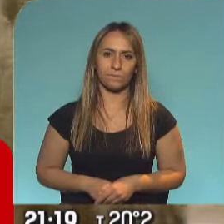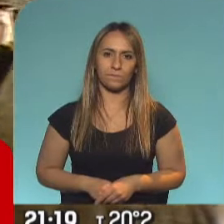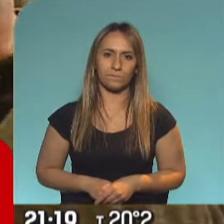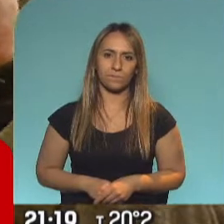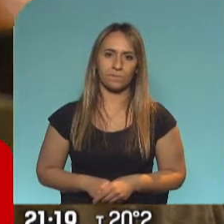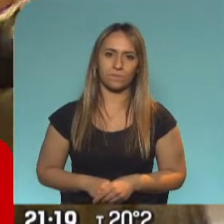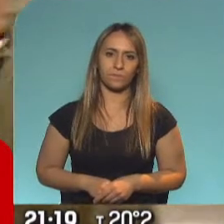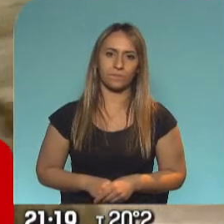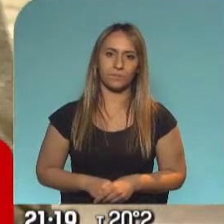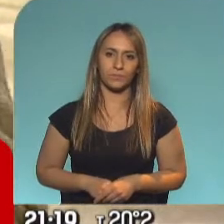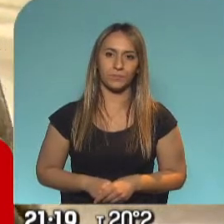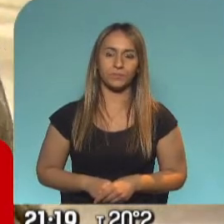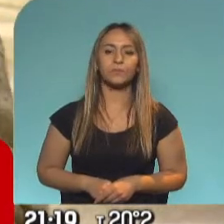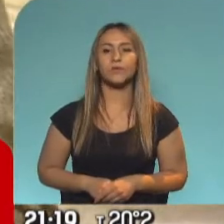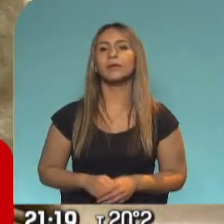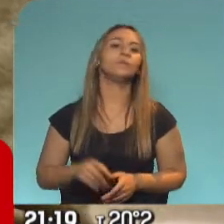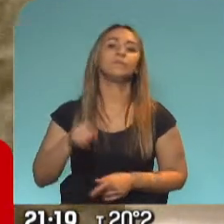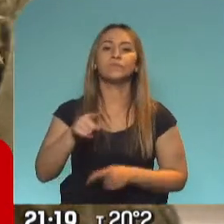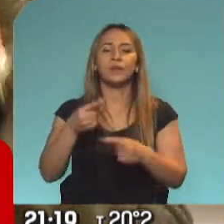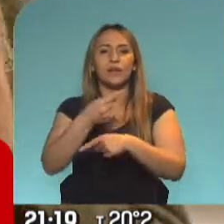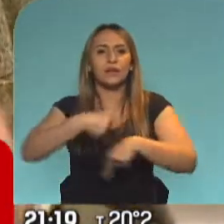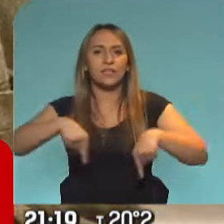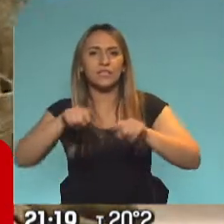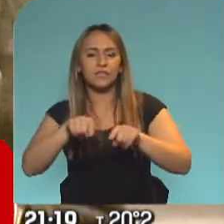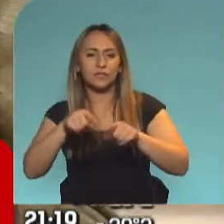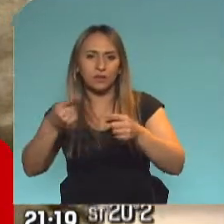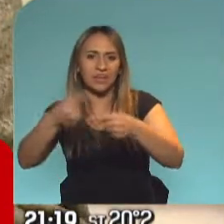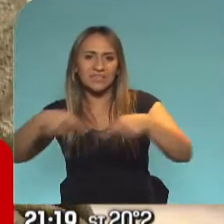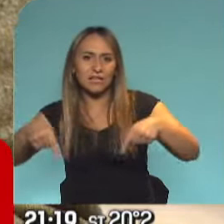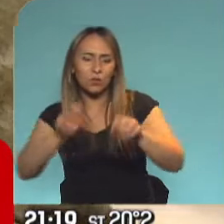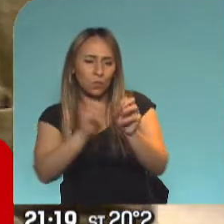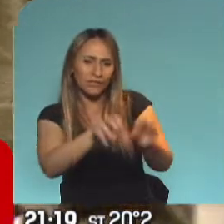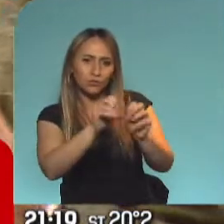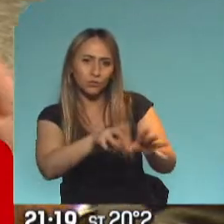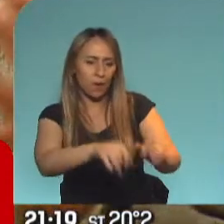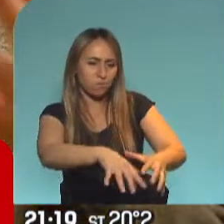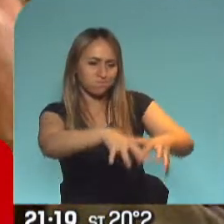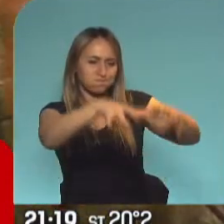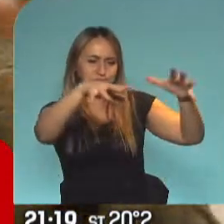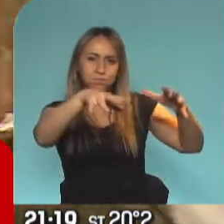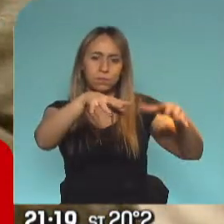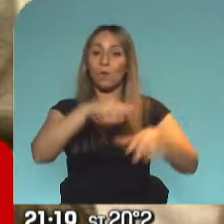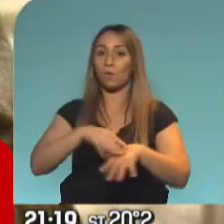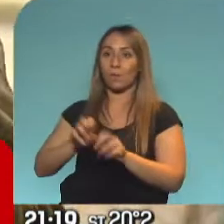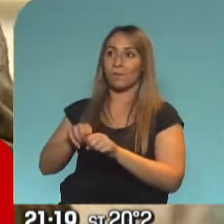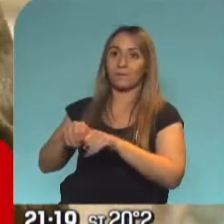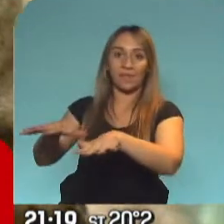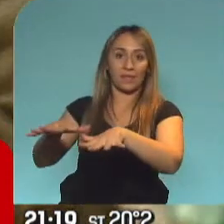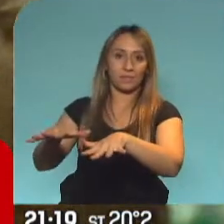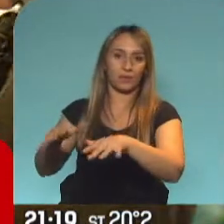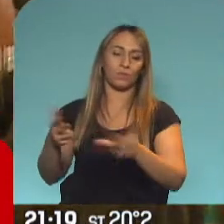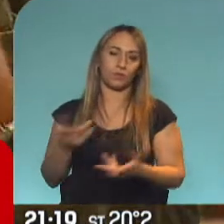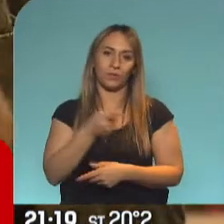Una parte importante de los residuos que se generan a partir de la pandemia, naturalmente los que no